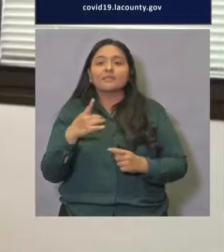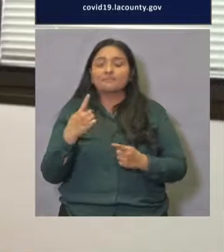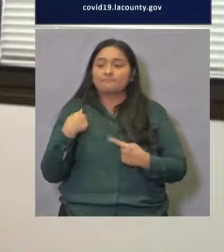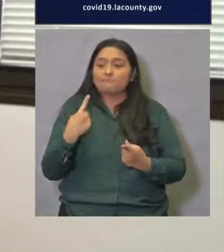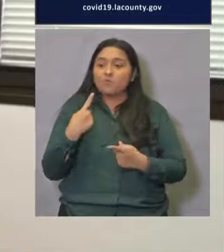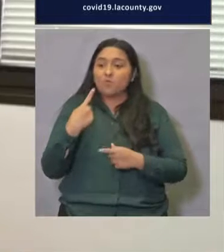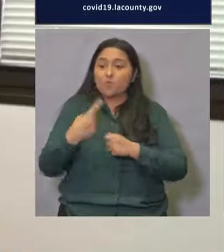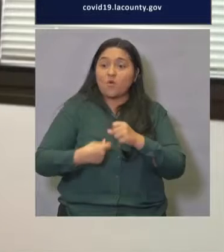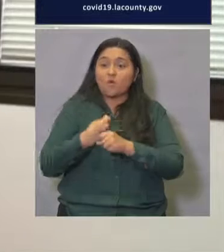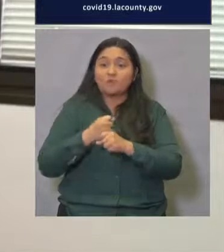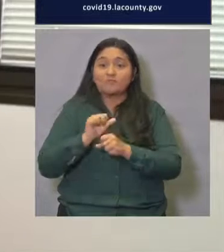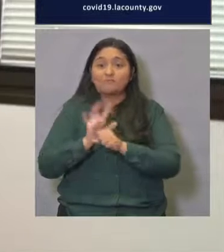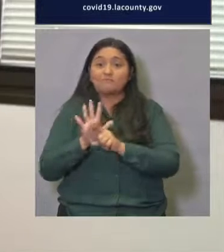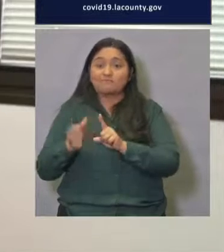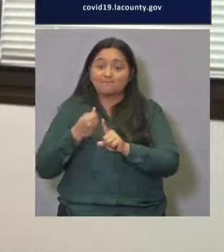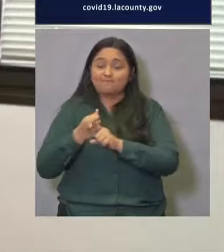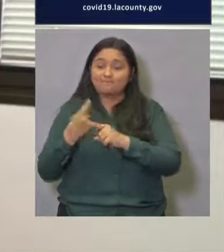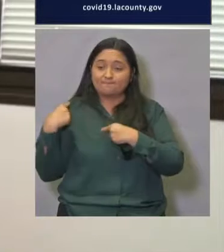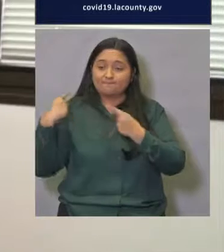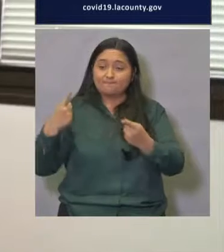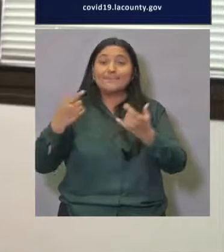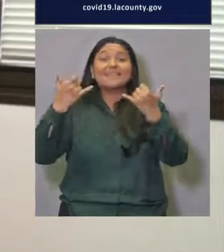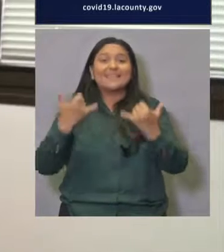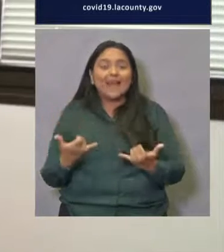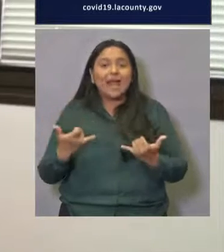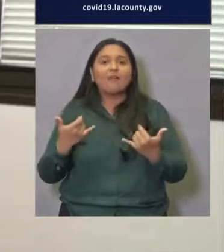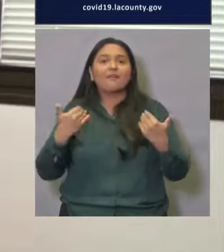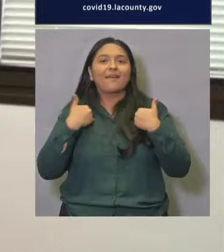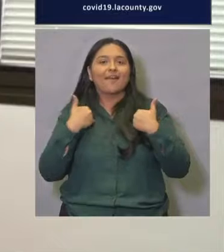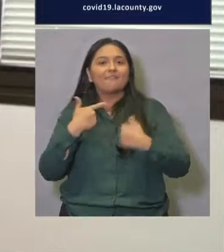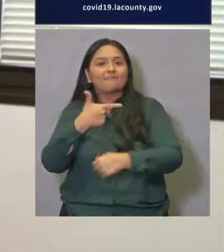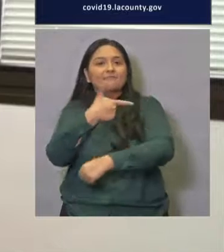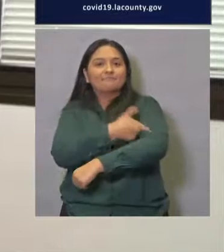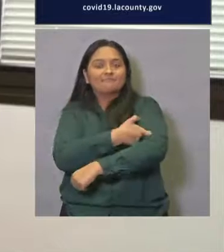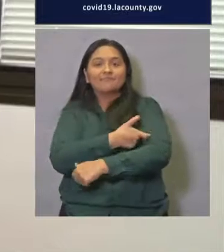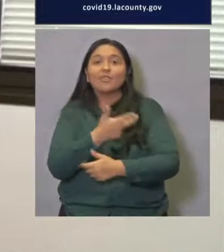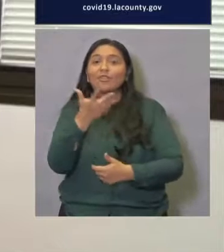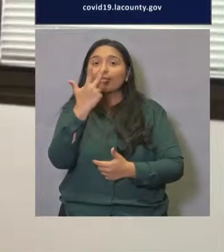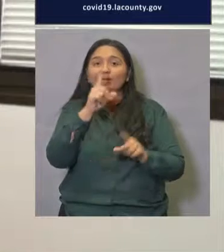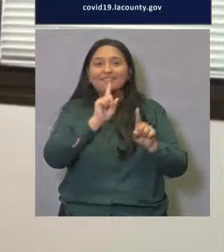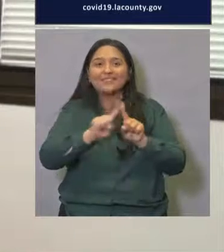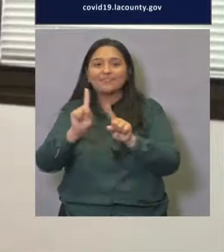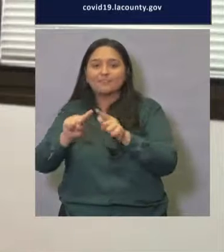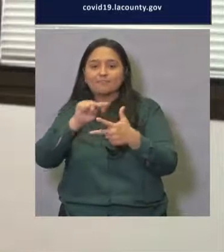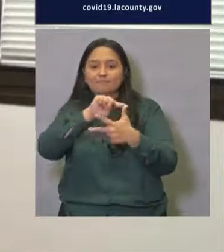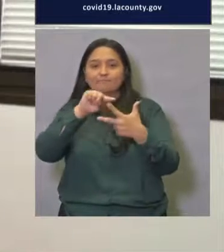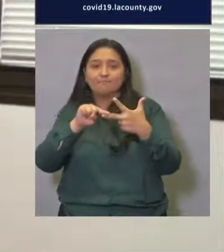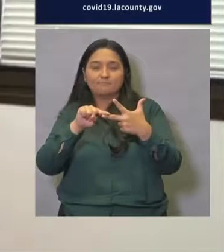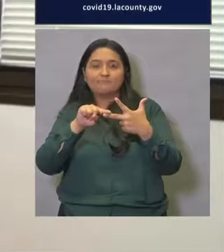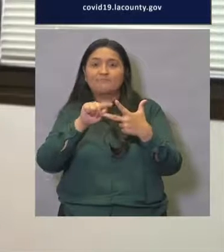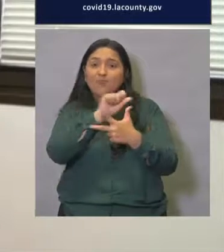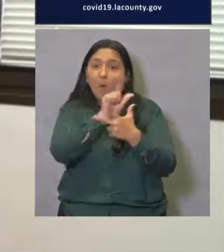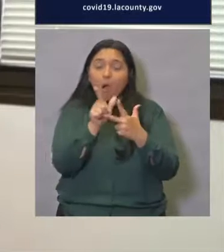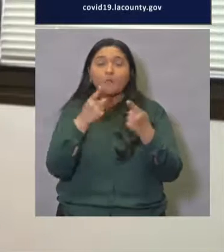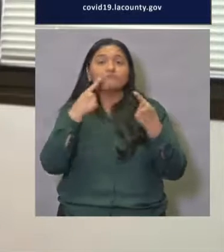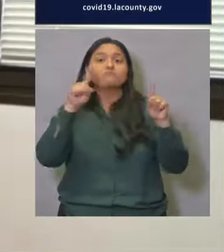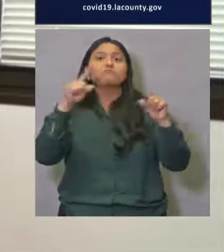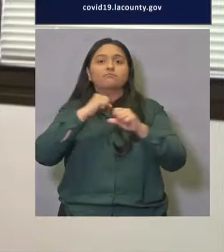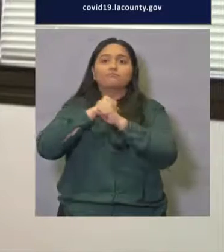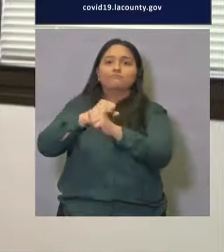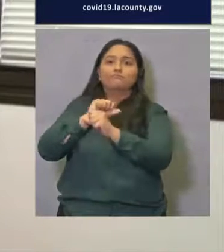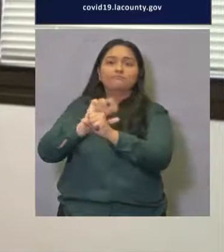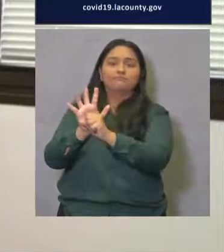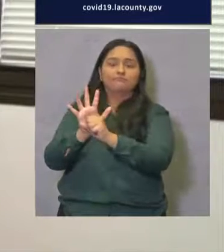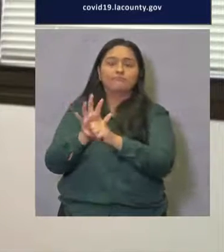desde que comenzó la pandemia, ahora tenemos acceso a 3 vacunas efectivas. Pero nuestros esfuerzos de vacunas